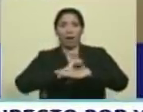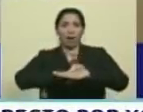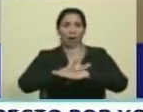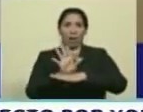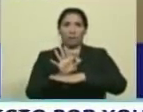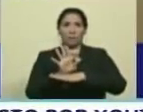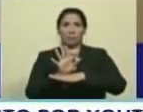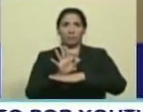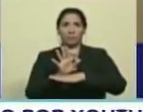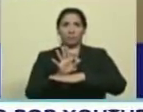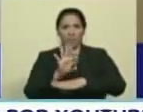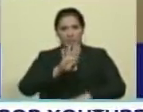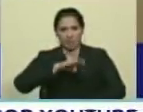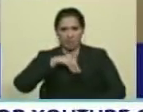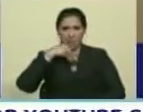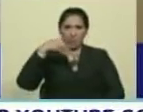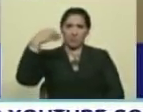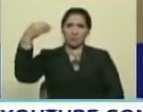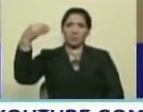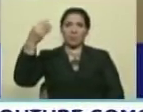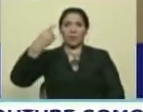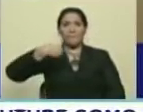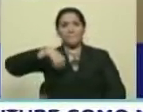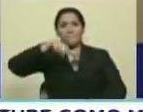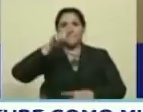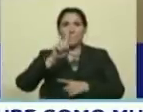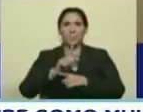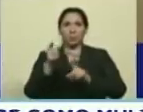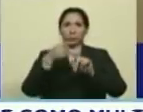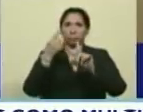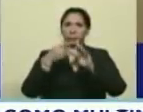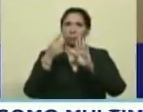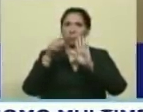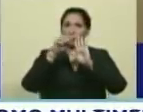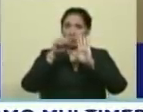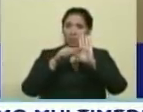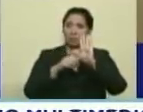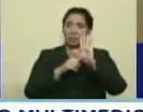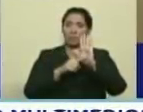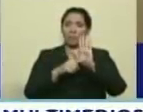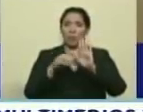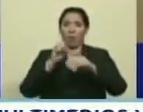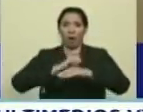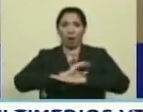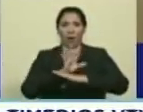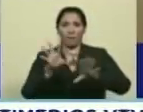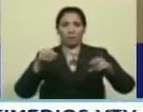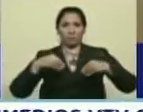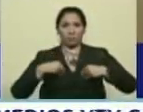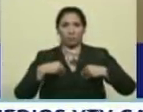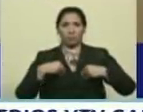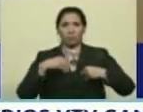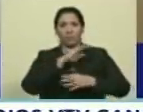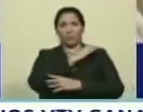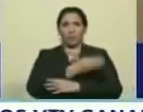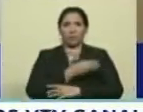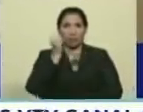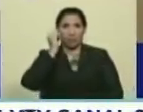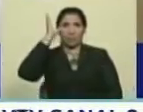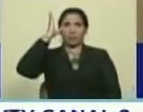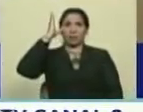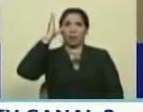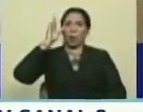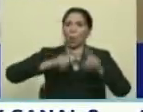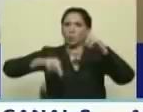en base al espíritu y los principios del ALBA, si asumimos con fuerza, con calidad, con capacidad, la construcción de un